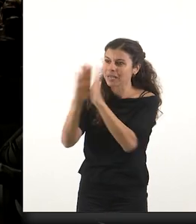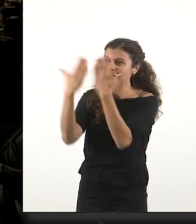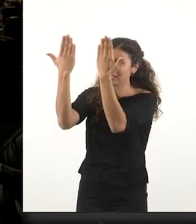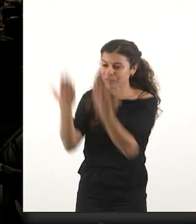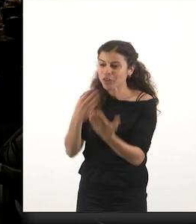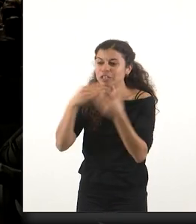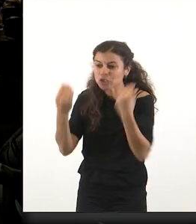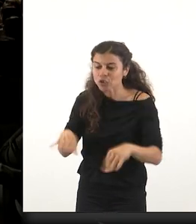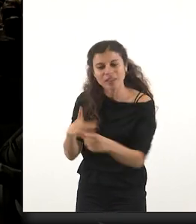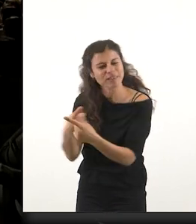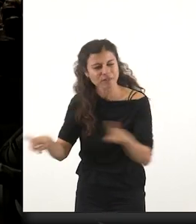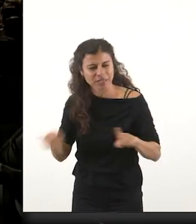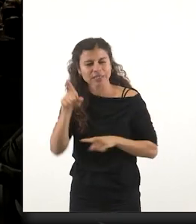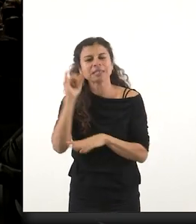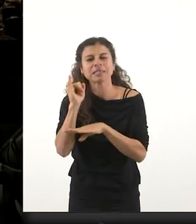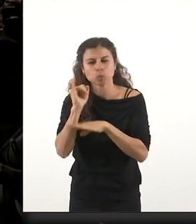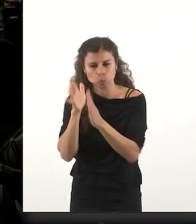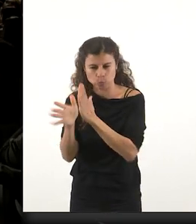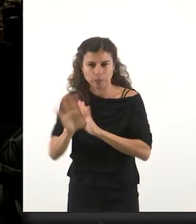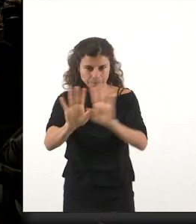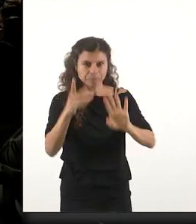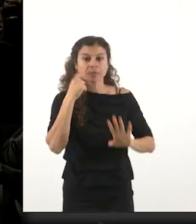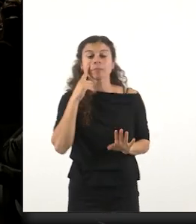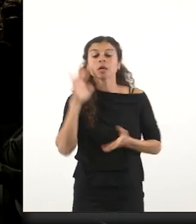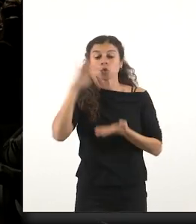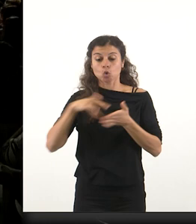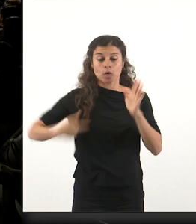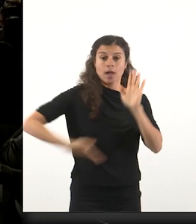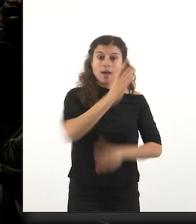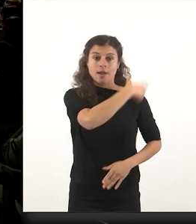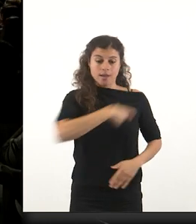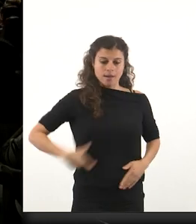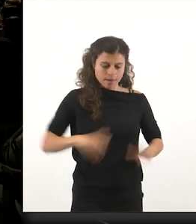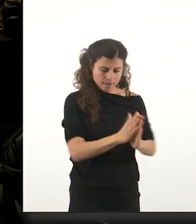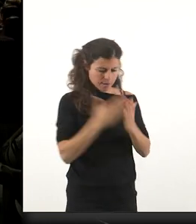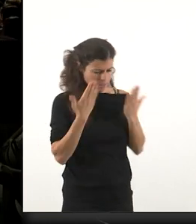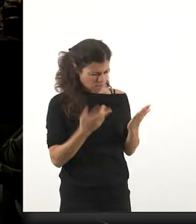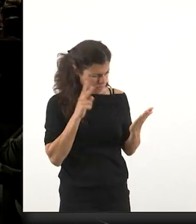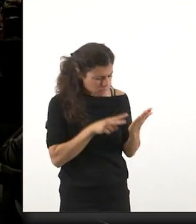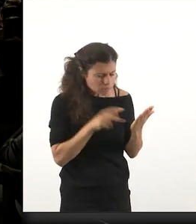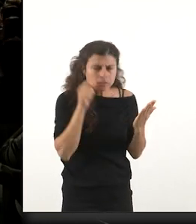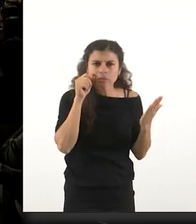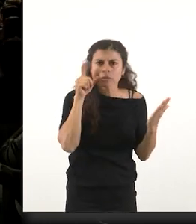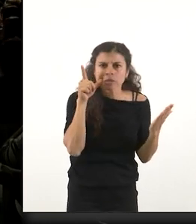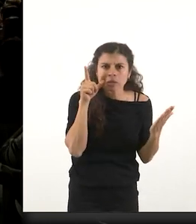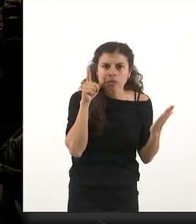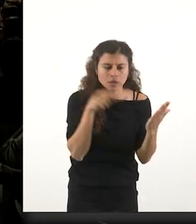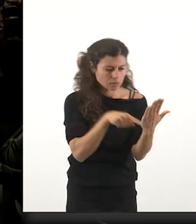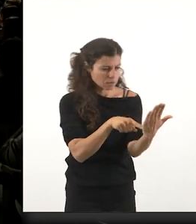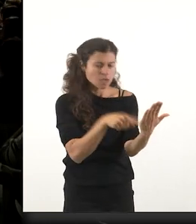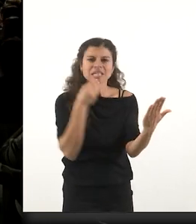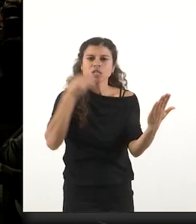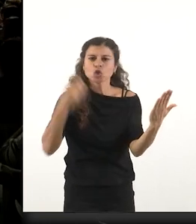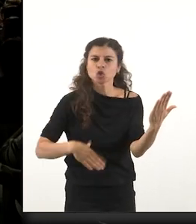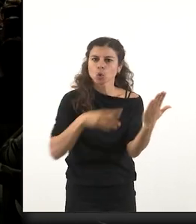Cántaro. A ver, que si lo explico, yo esto no lo sabía, ¿vale? Y yo cuando llegué a El Salvador, vi unos libros, digo, ¿y este libro, tío? Y esta versión de la historia,